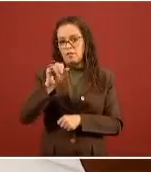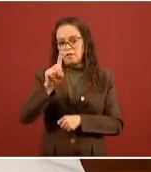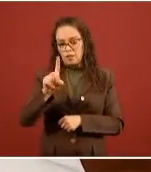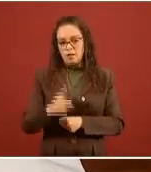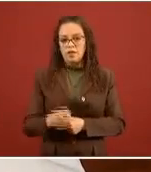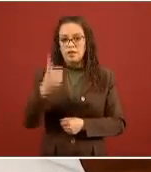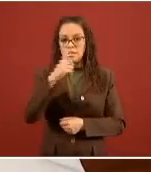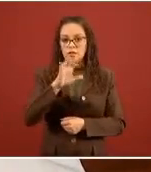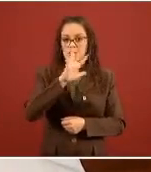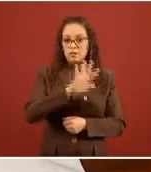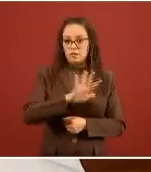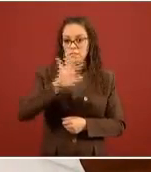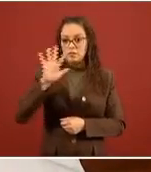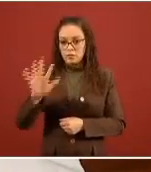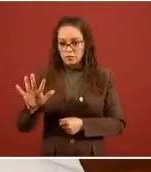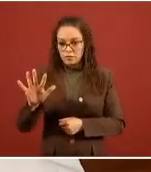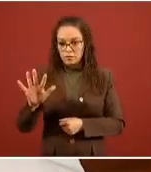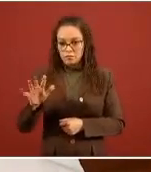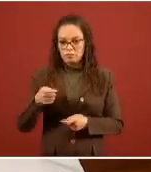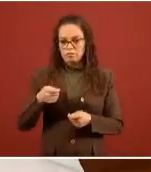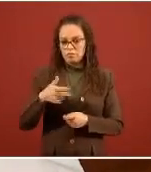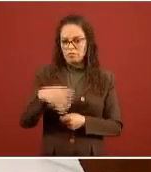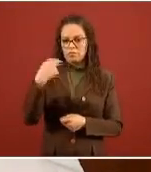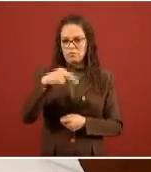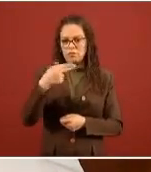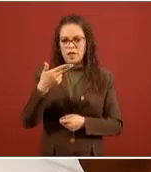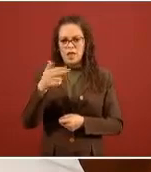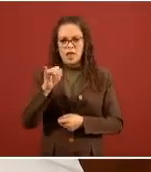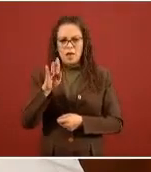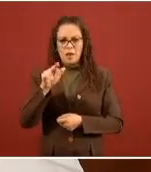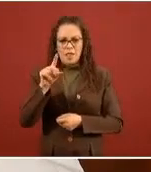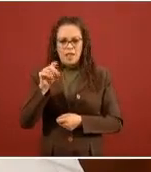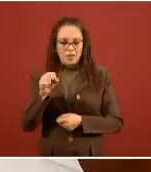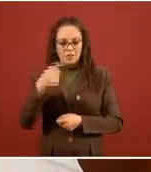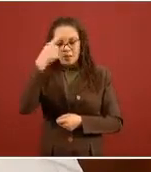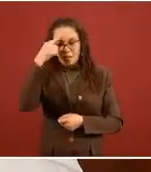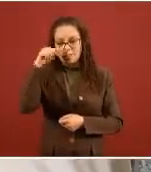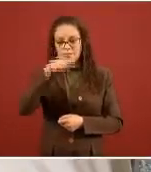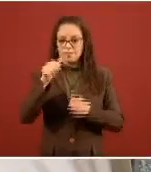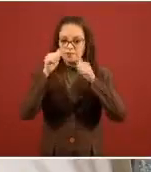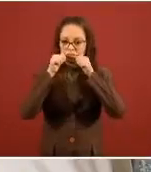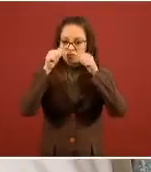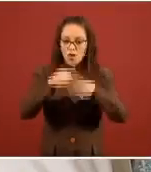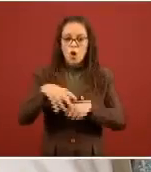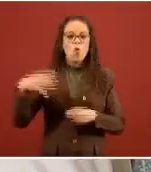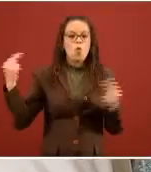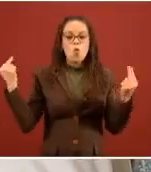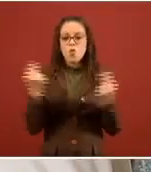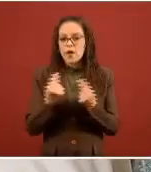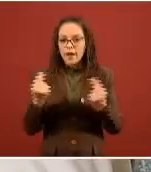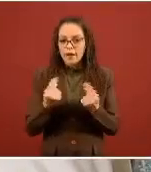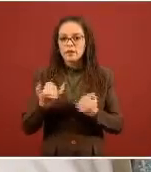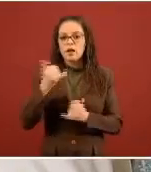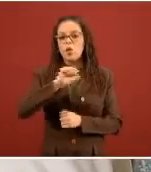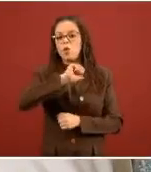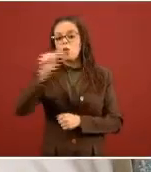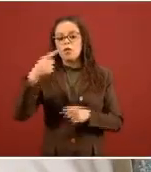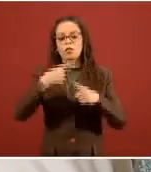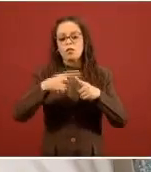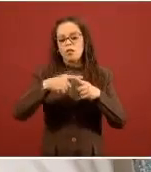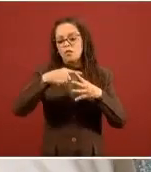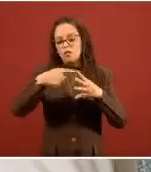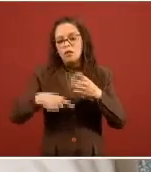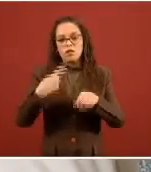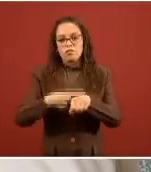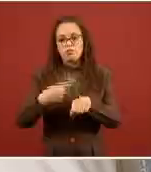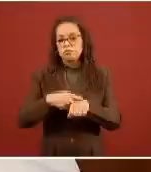155 unidades híbridas que le llamamos, que seguirán atendiendo urgencias y algunos servicios que no podemos suspender, 3